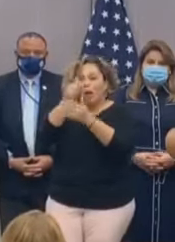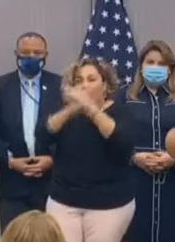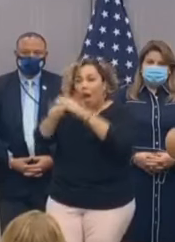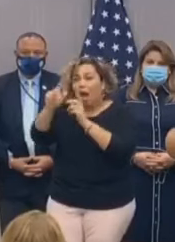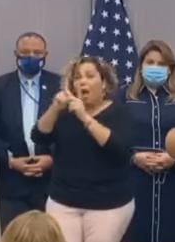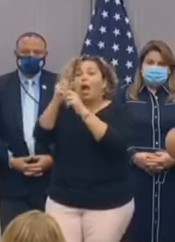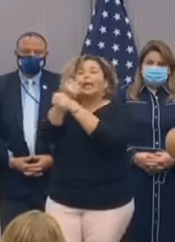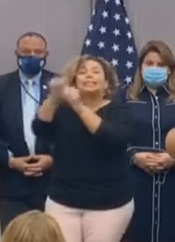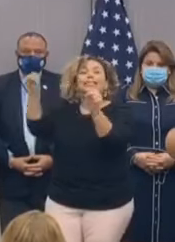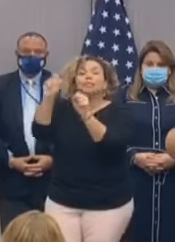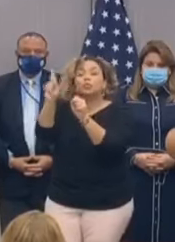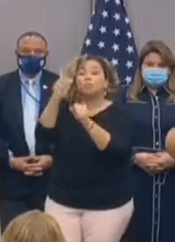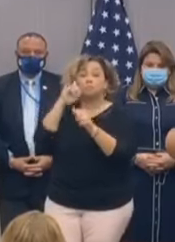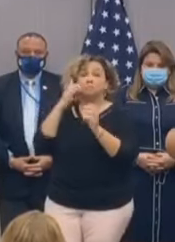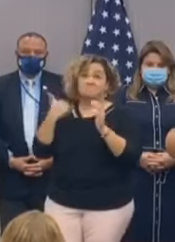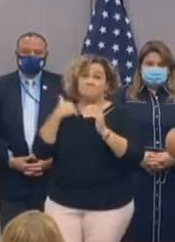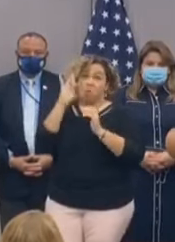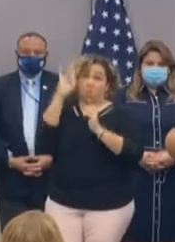de